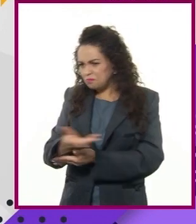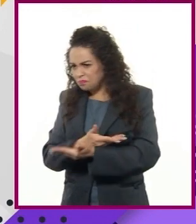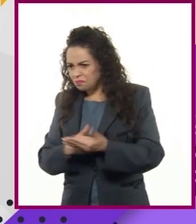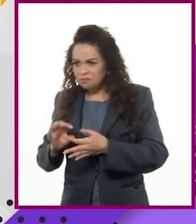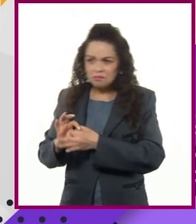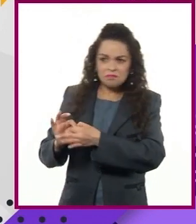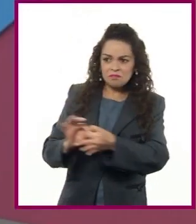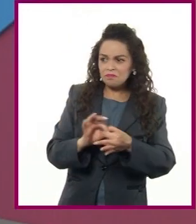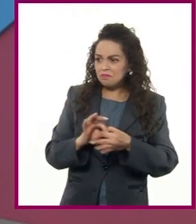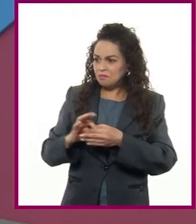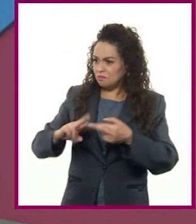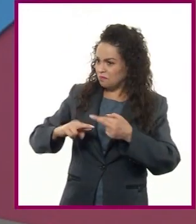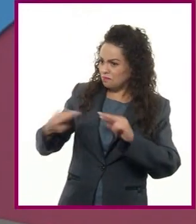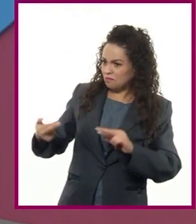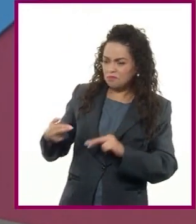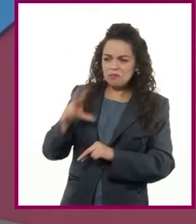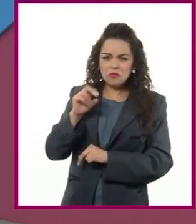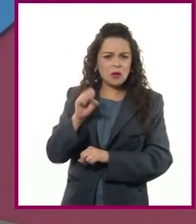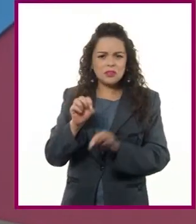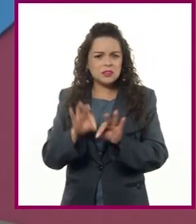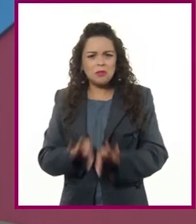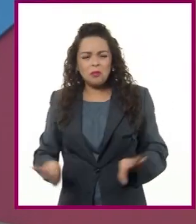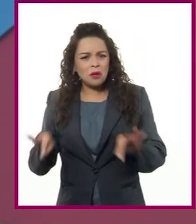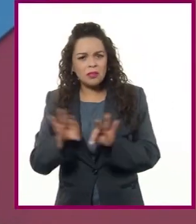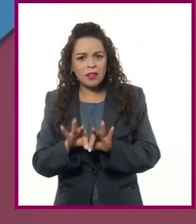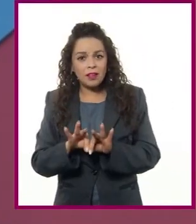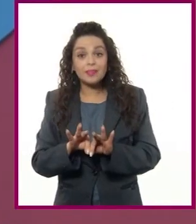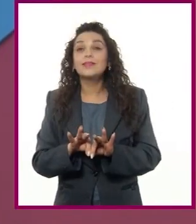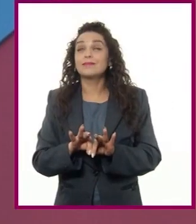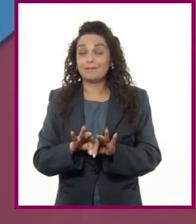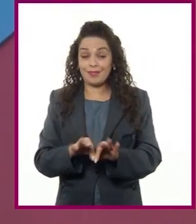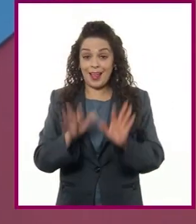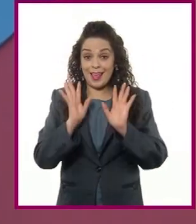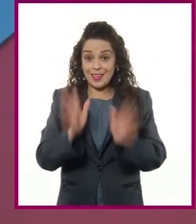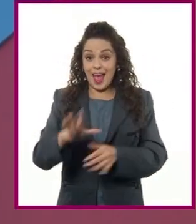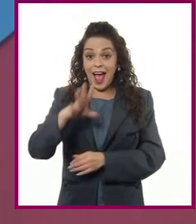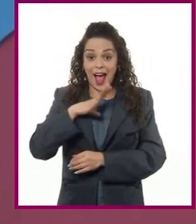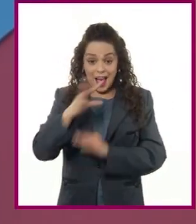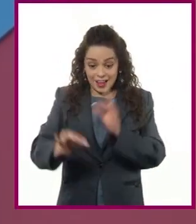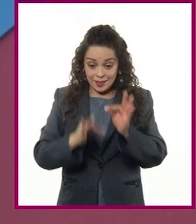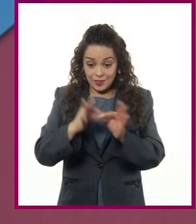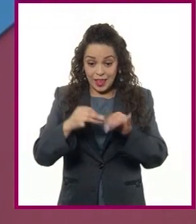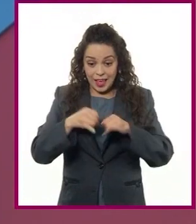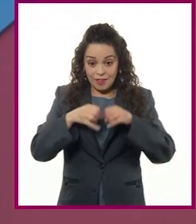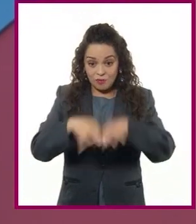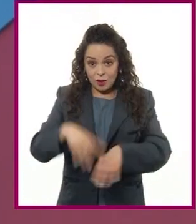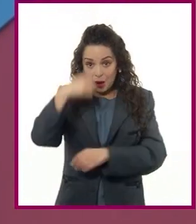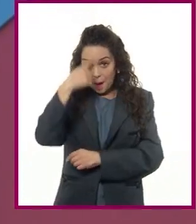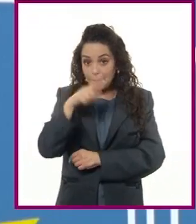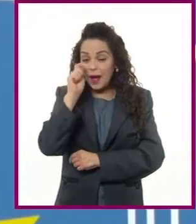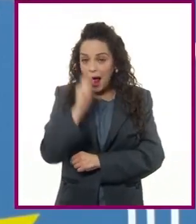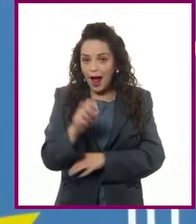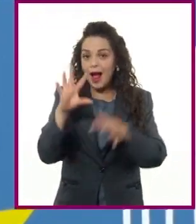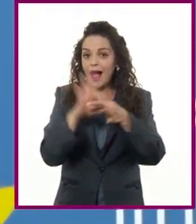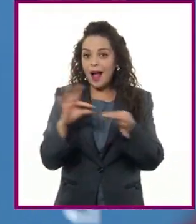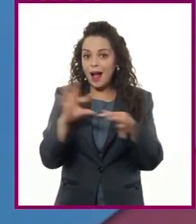importante. Ahora sí, tenemos la información necesaria para dar paso a su explicación.